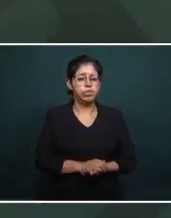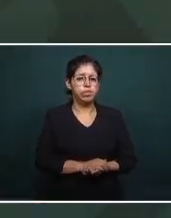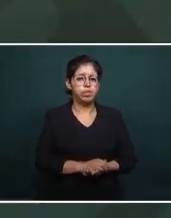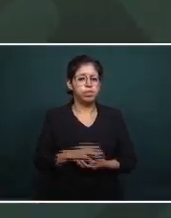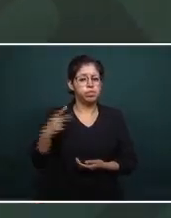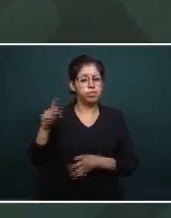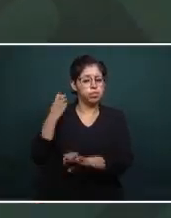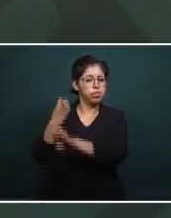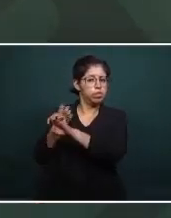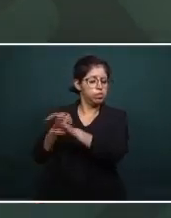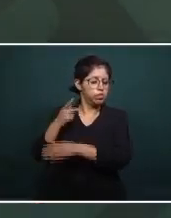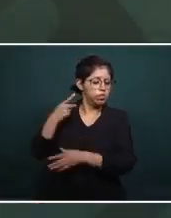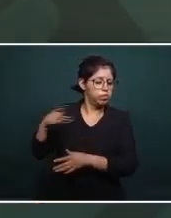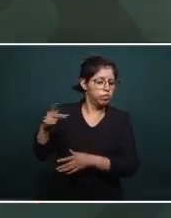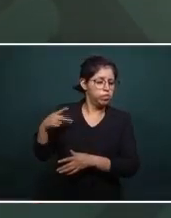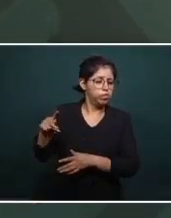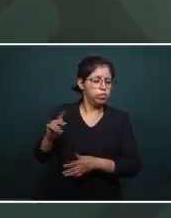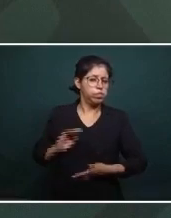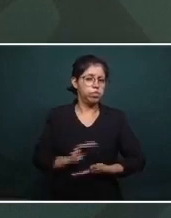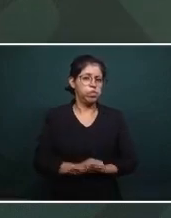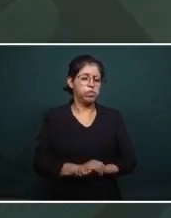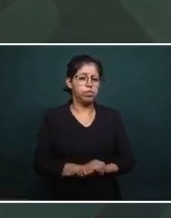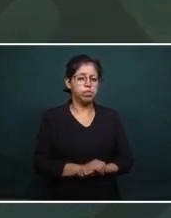de ellos. Sí.